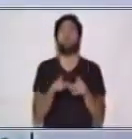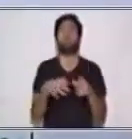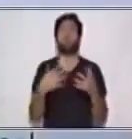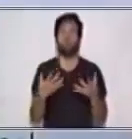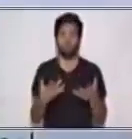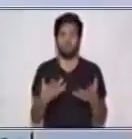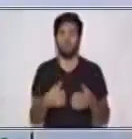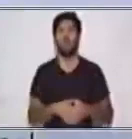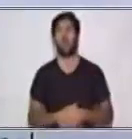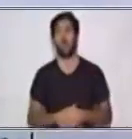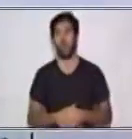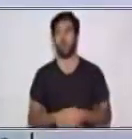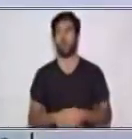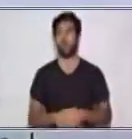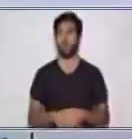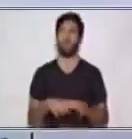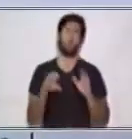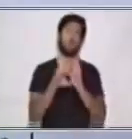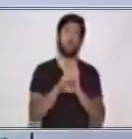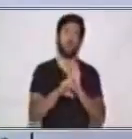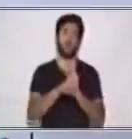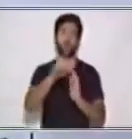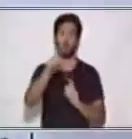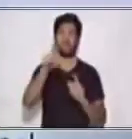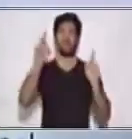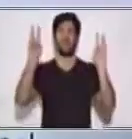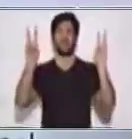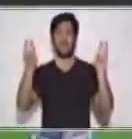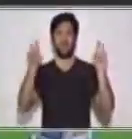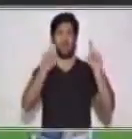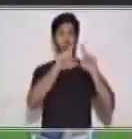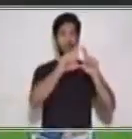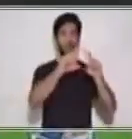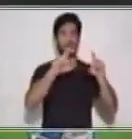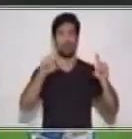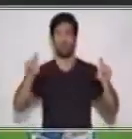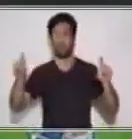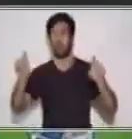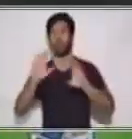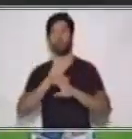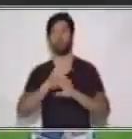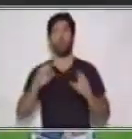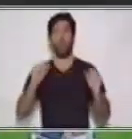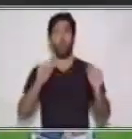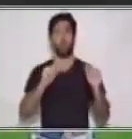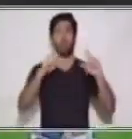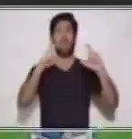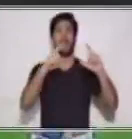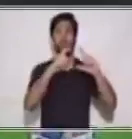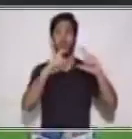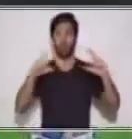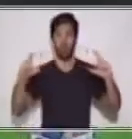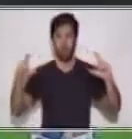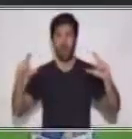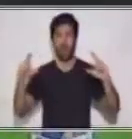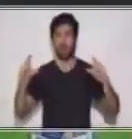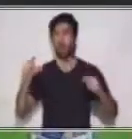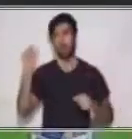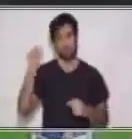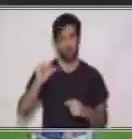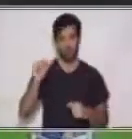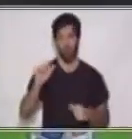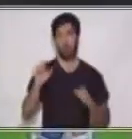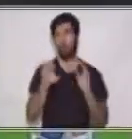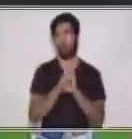es escribir algún título o algún tema solo con mayúsculas o todas las iniciales. Por